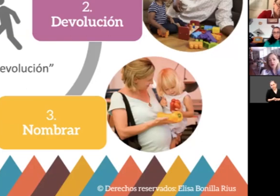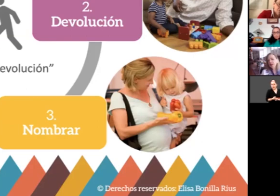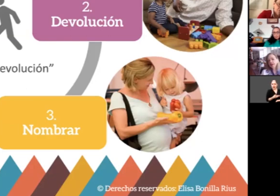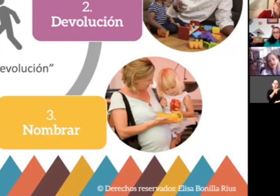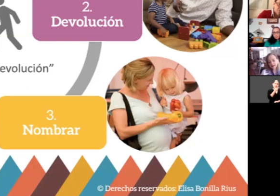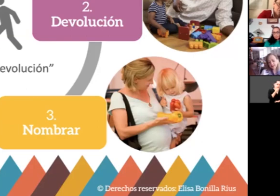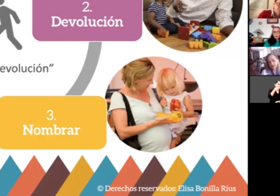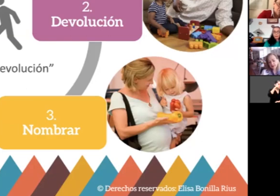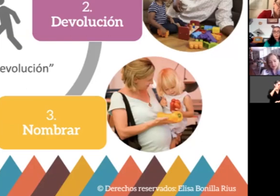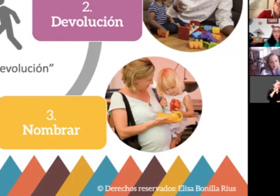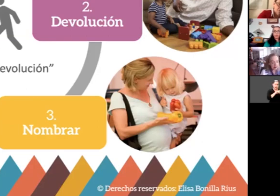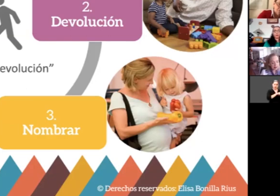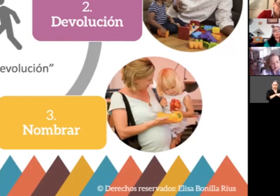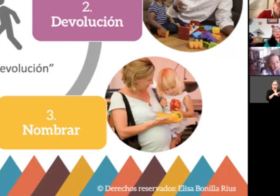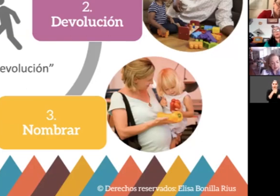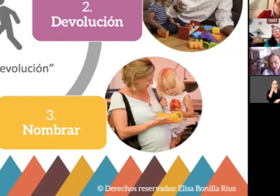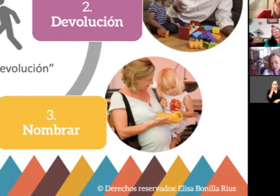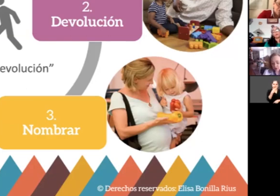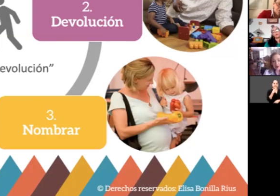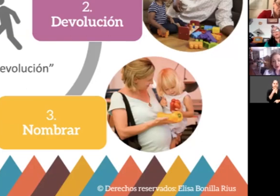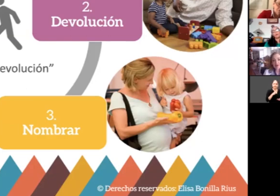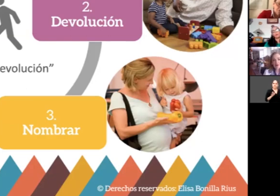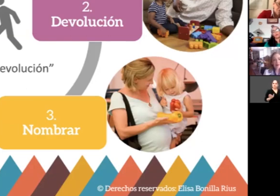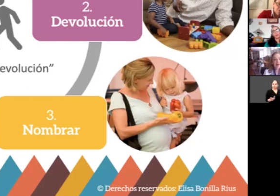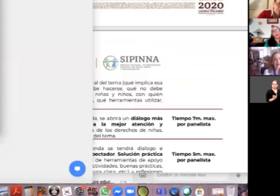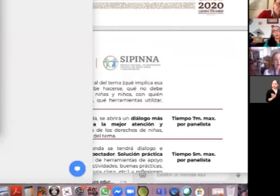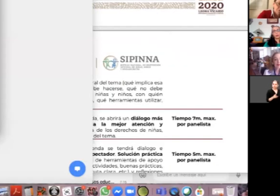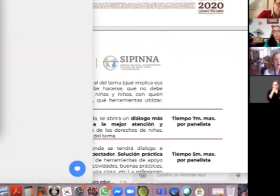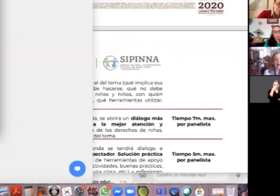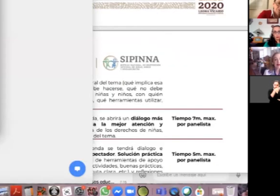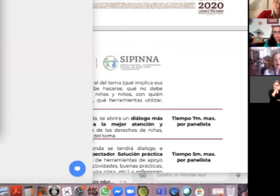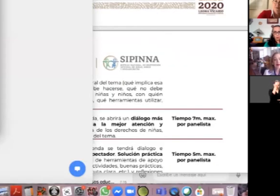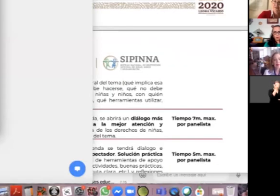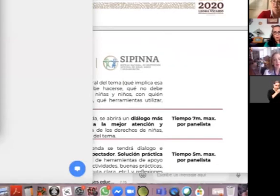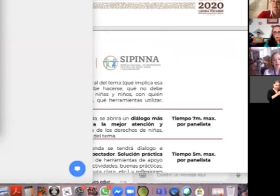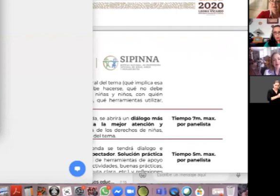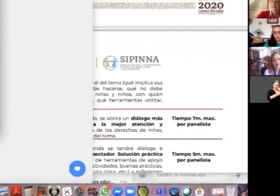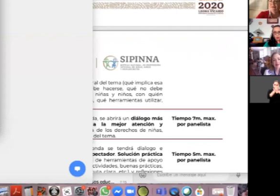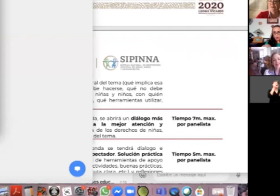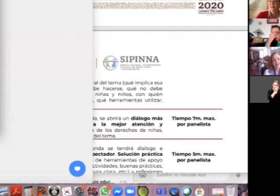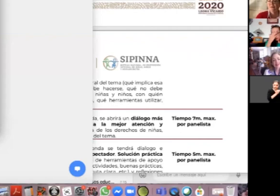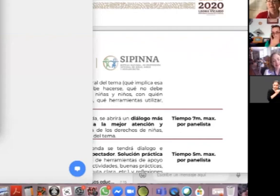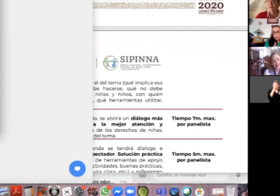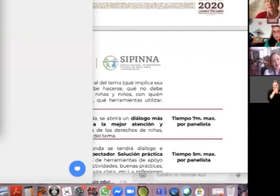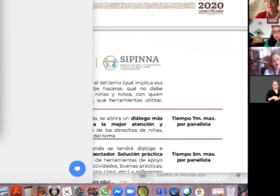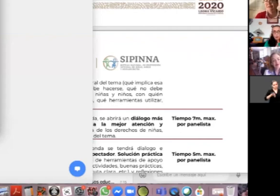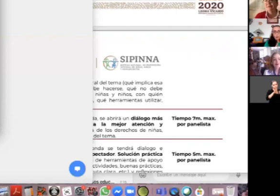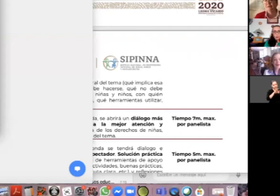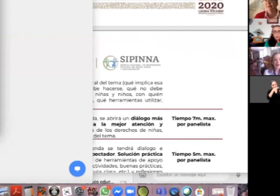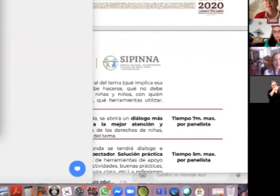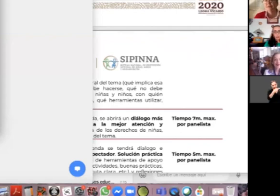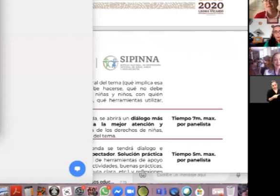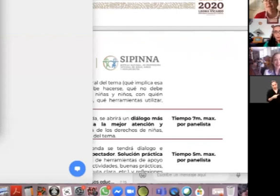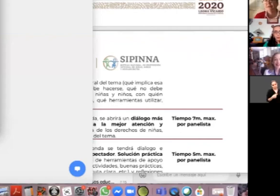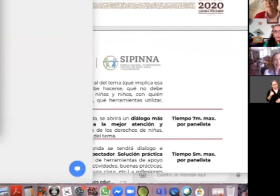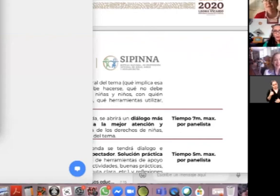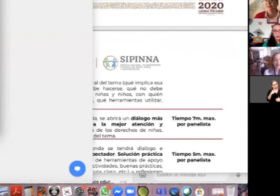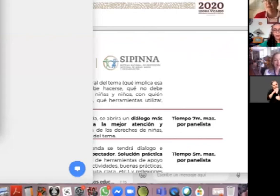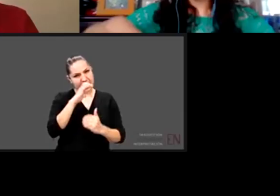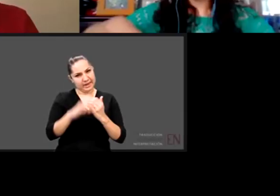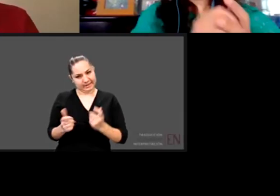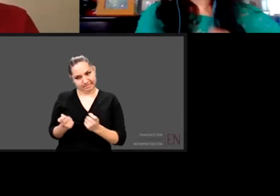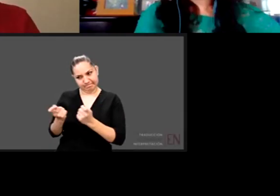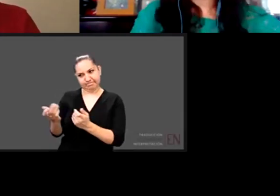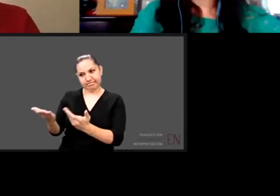desarrolle ese aprendizaje y aquí paro y voy a dejar de compartir mi pantalla para que pueda seguir ponente muchas gracias